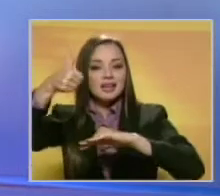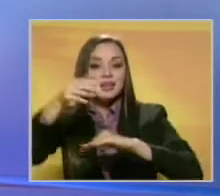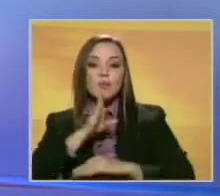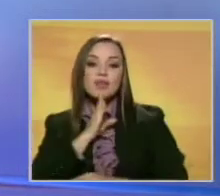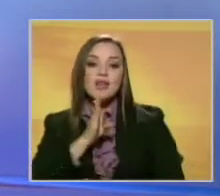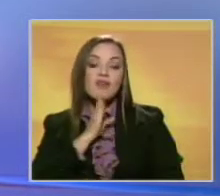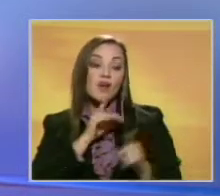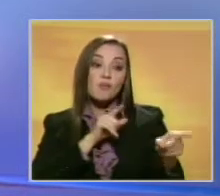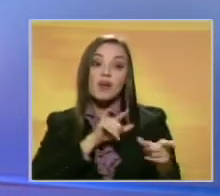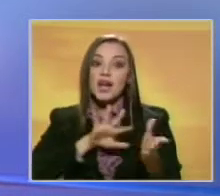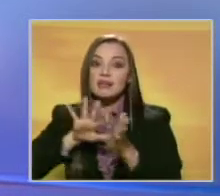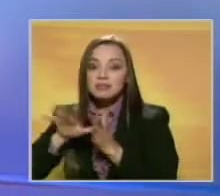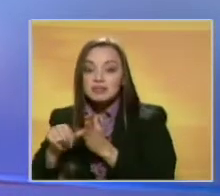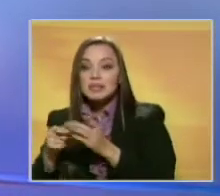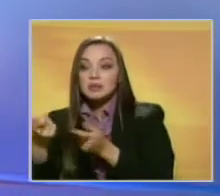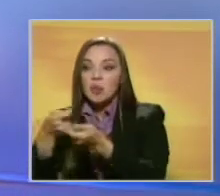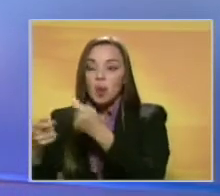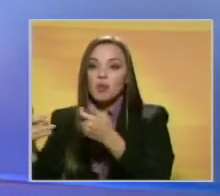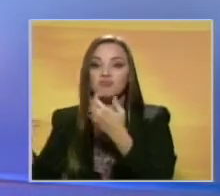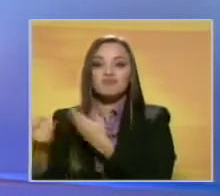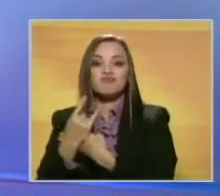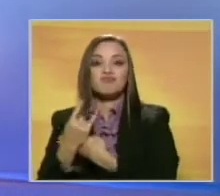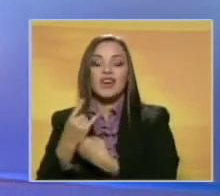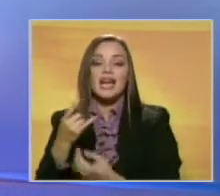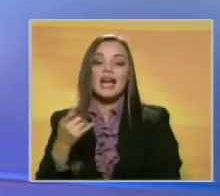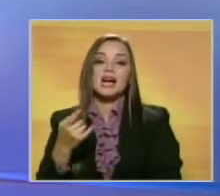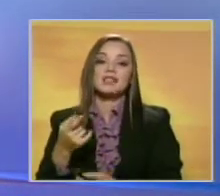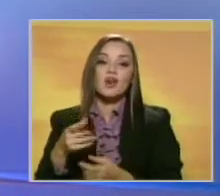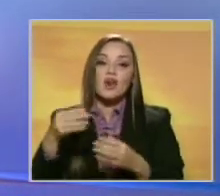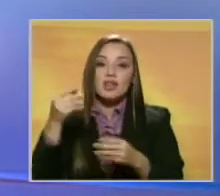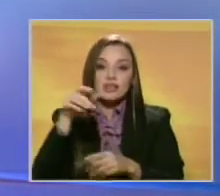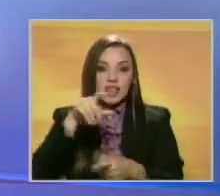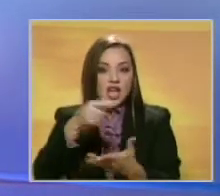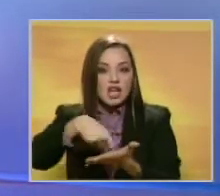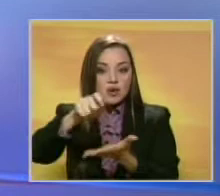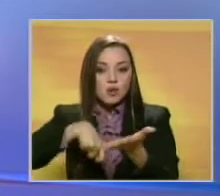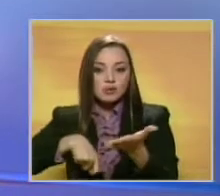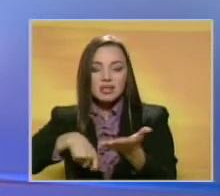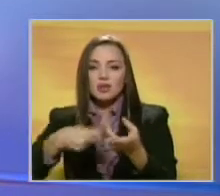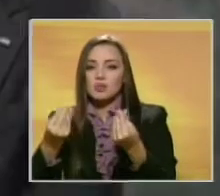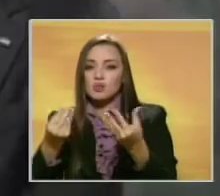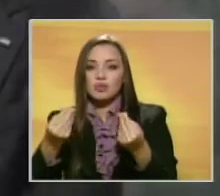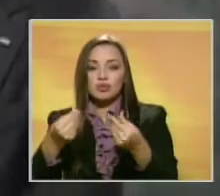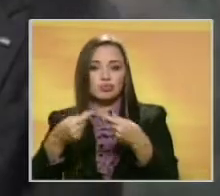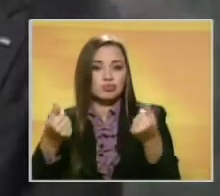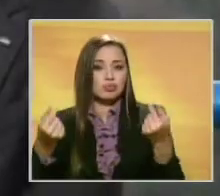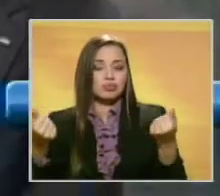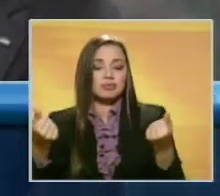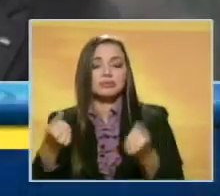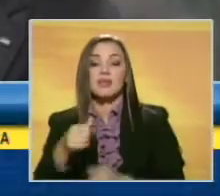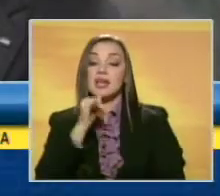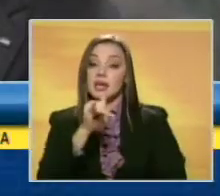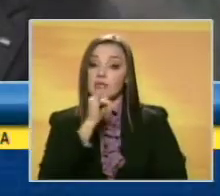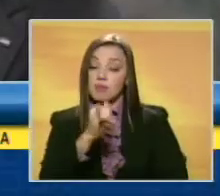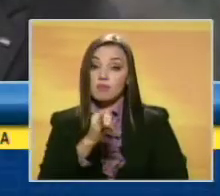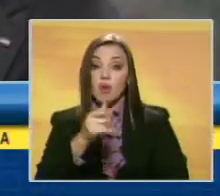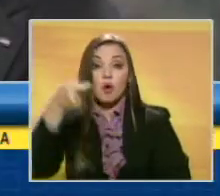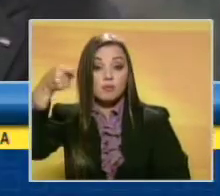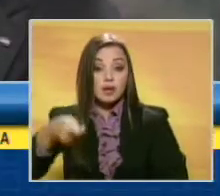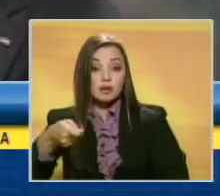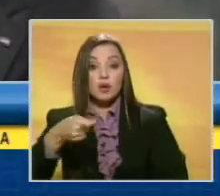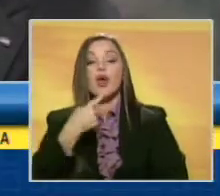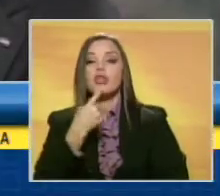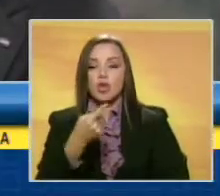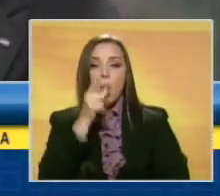involucrarse en un fraude relacionado con inversión de bonos y contratos de financiación múltiples. Según informó el Departamento de Justicia, Murphy se